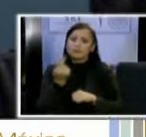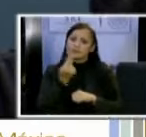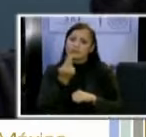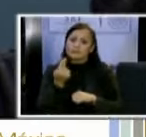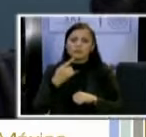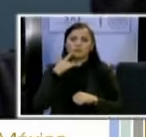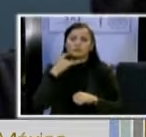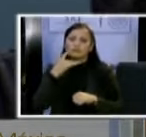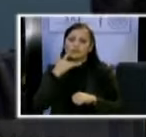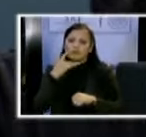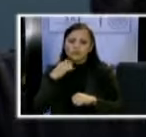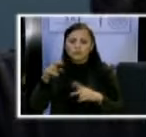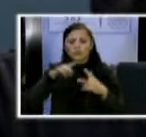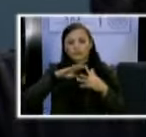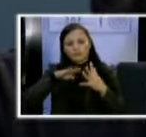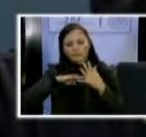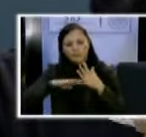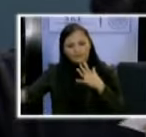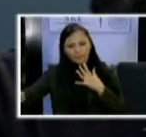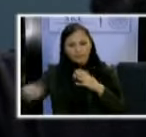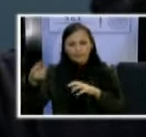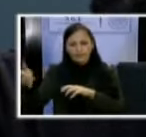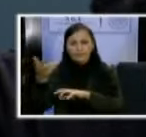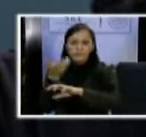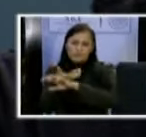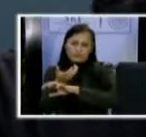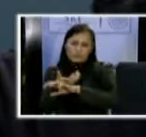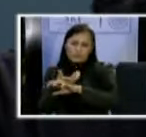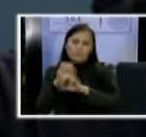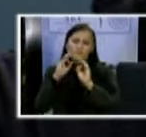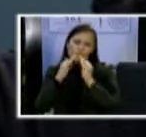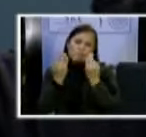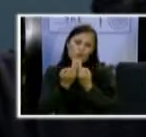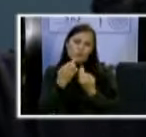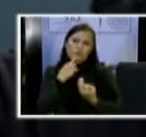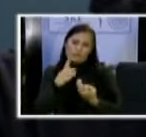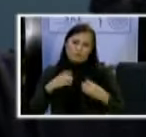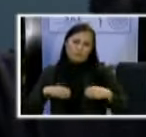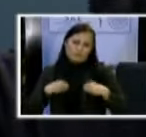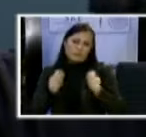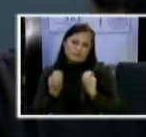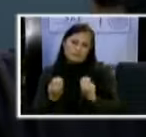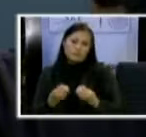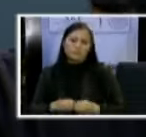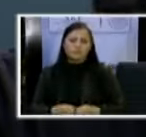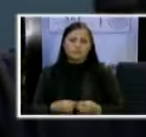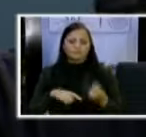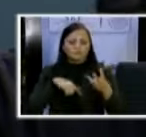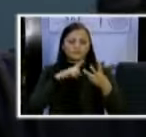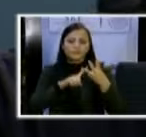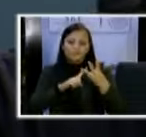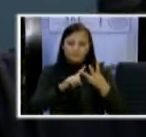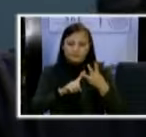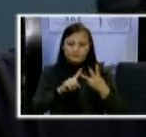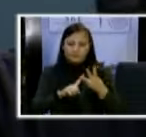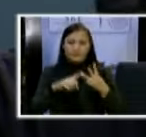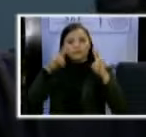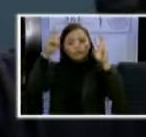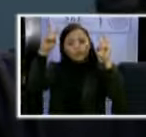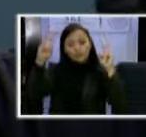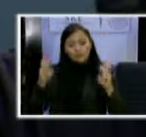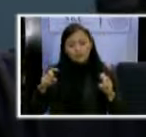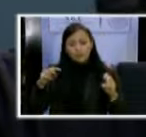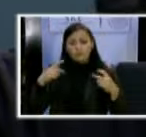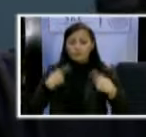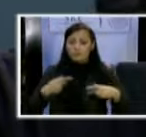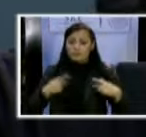posibles medidas migratorias en Estados Unidos, una mejor forma de avance. Y tercero, el tema de los mexicanos